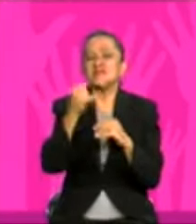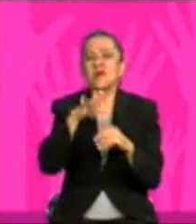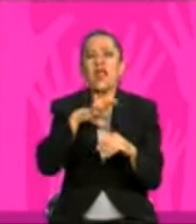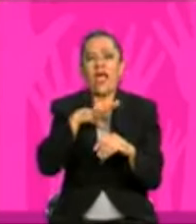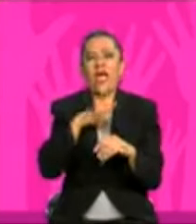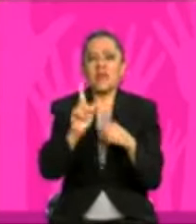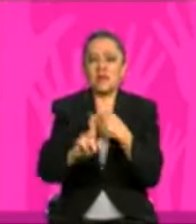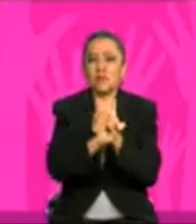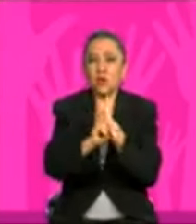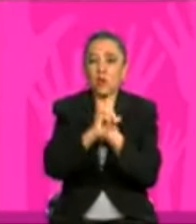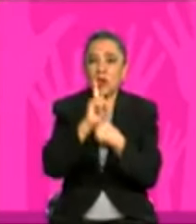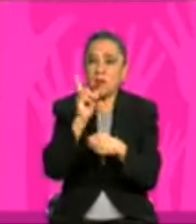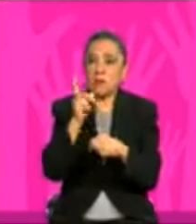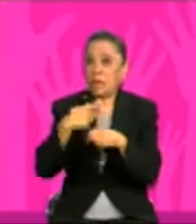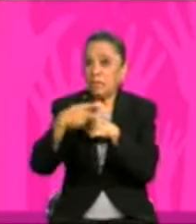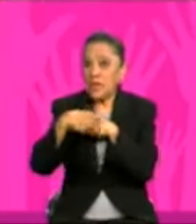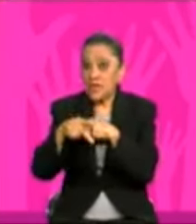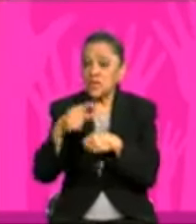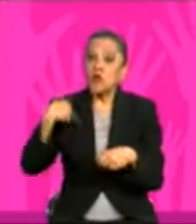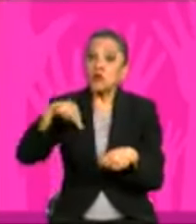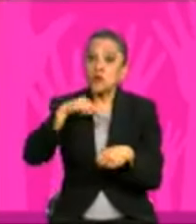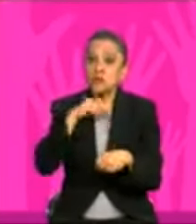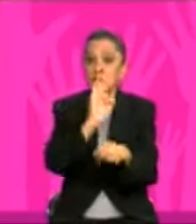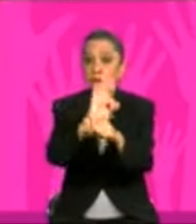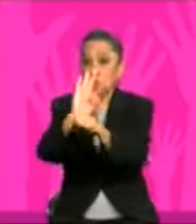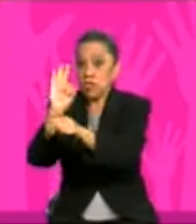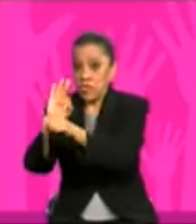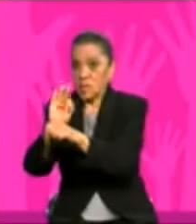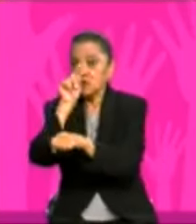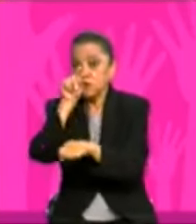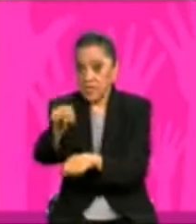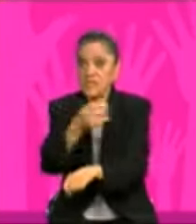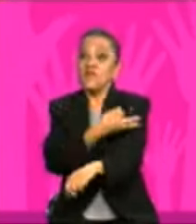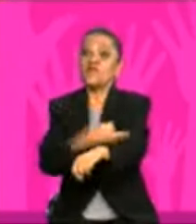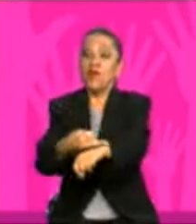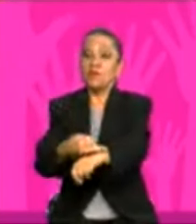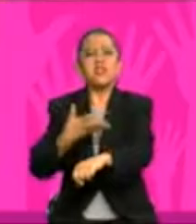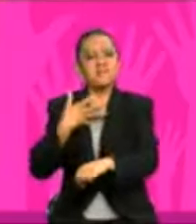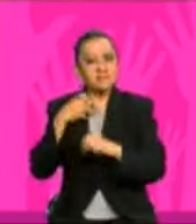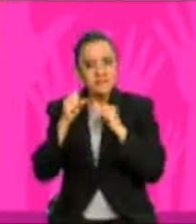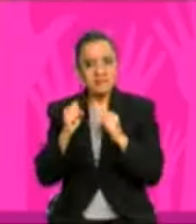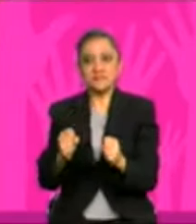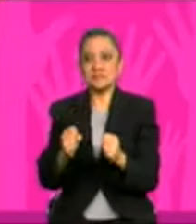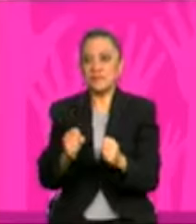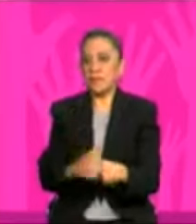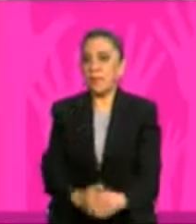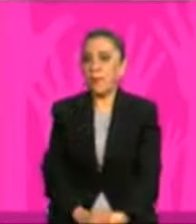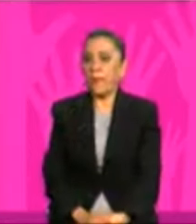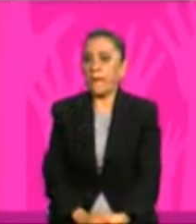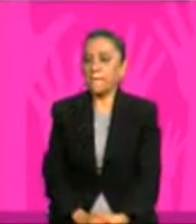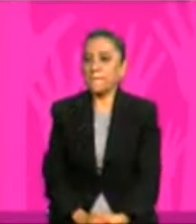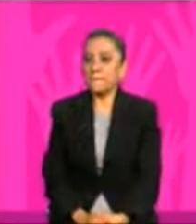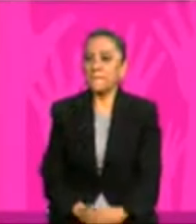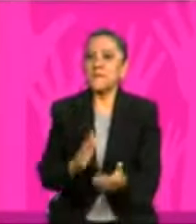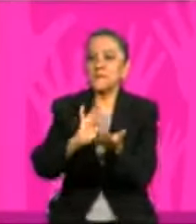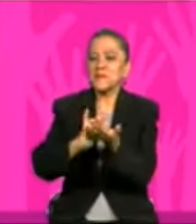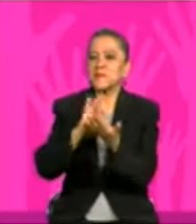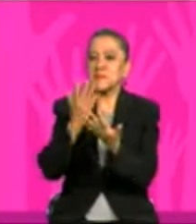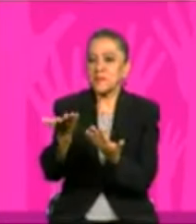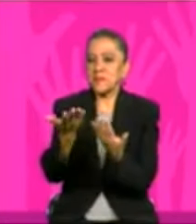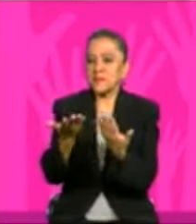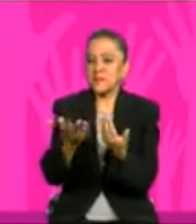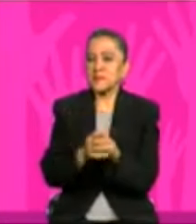ciudadanos. Nosotros te vamos a proteger a ti y a tu familia. Cuenta con ello. Gracias, candidata. Y ahora